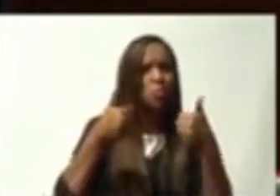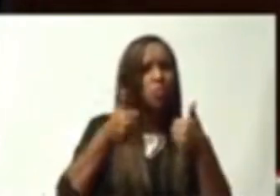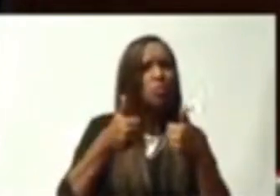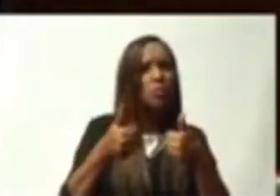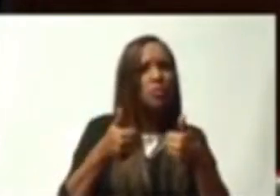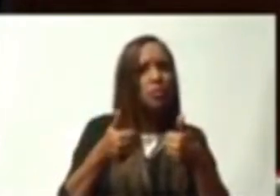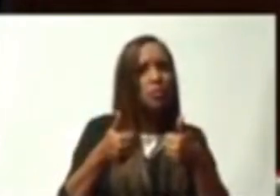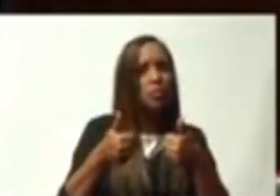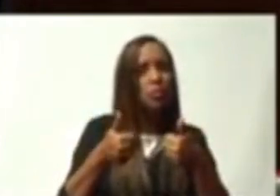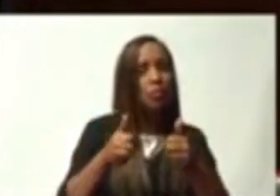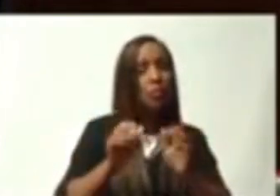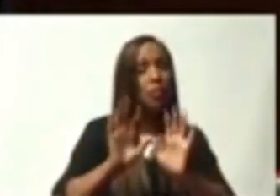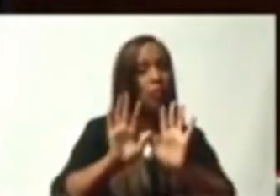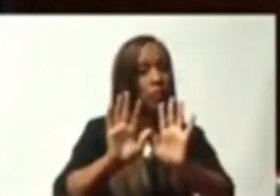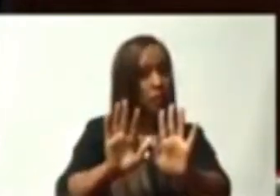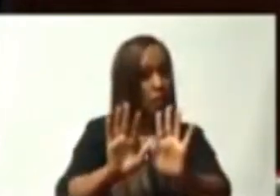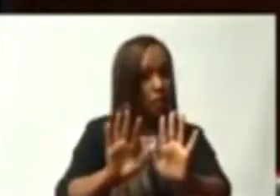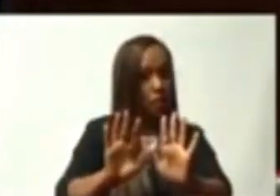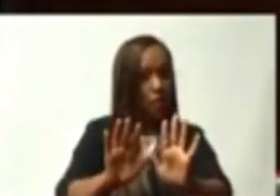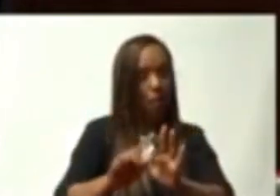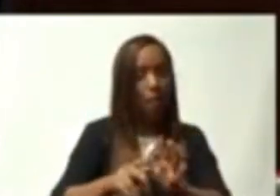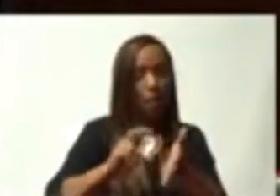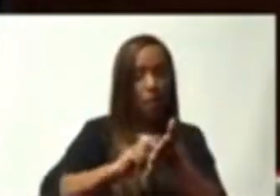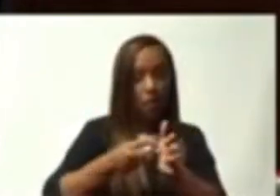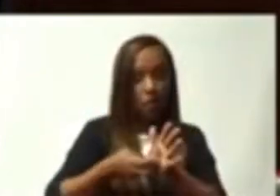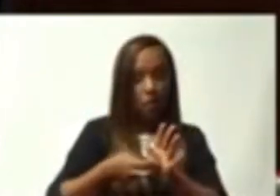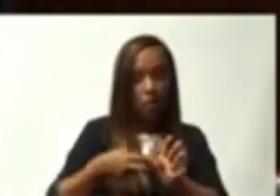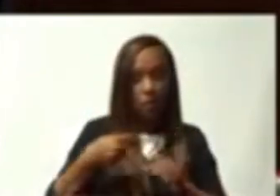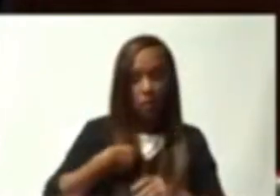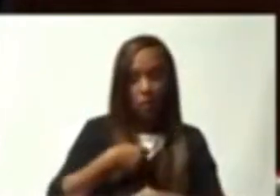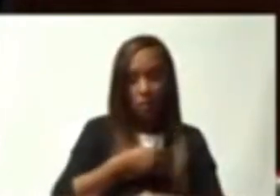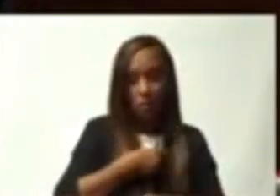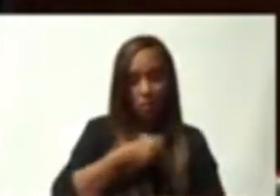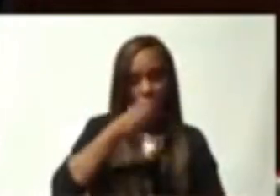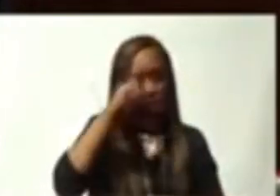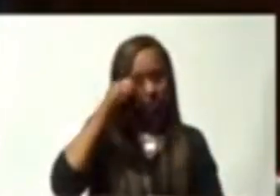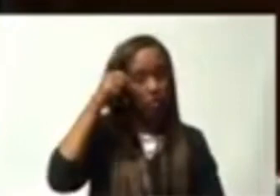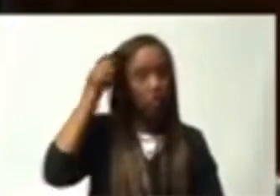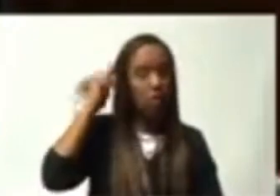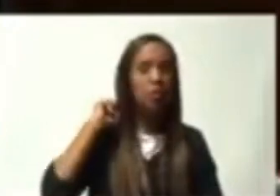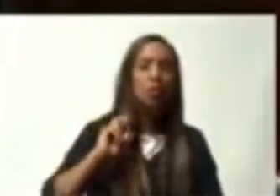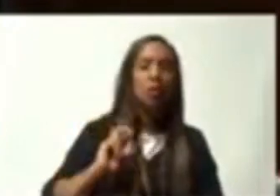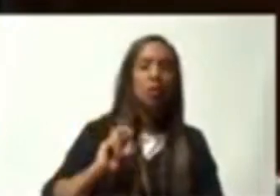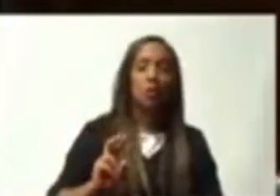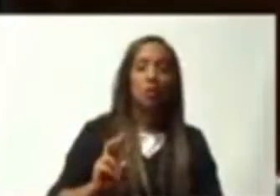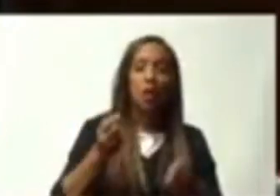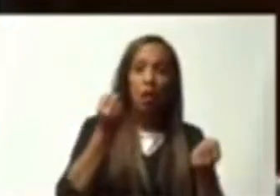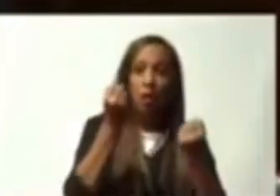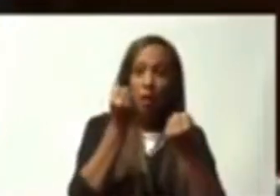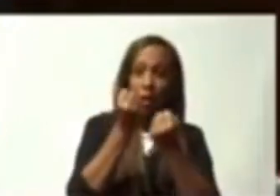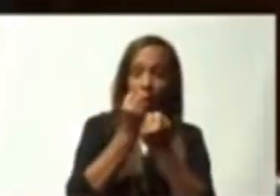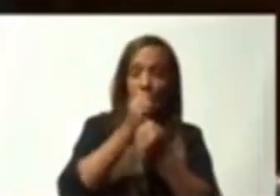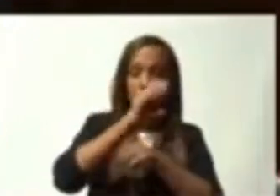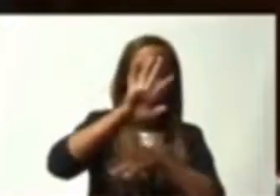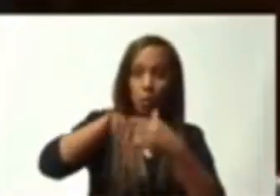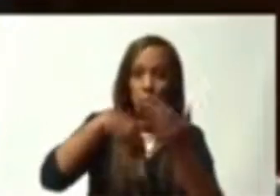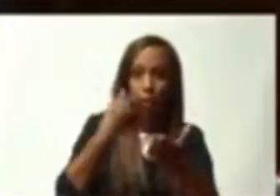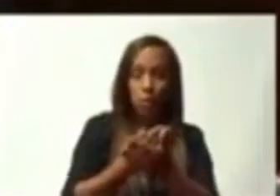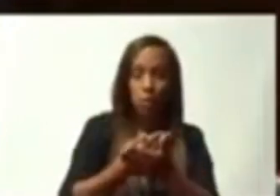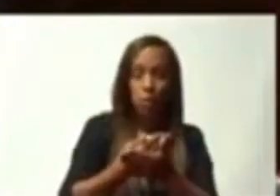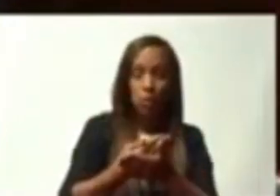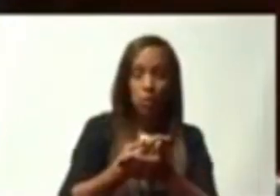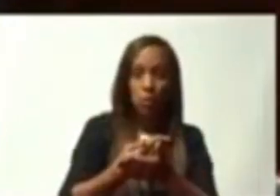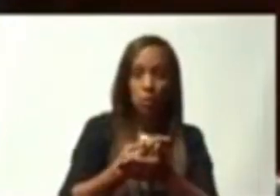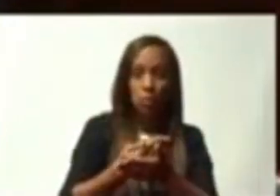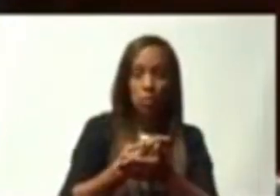Y no estamos de acuerdo de que se tomen los préstamos y que este Congreso, lo suelte en banda.